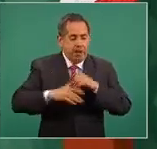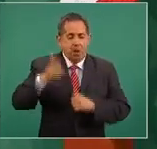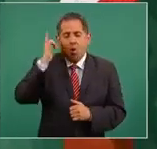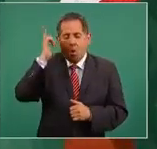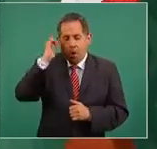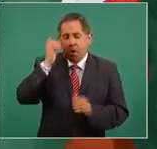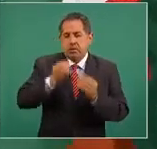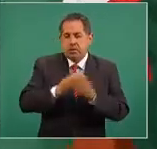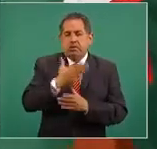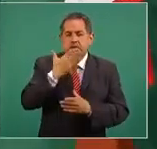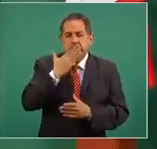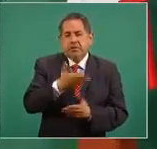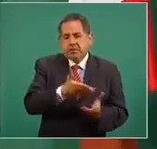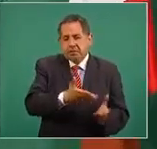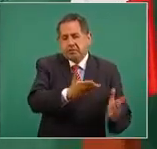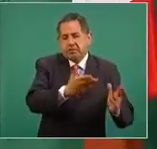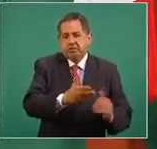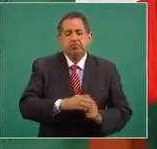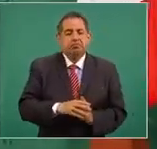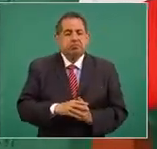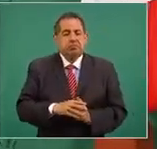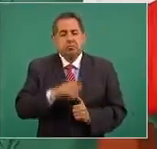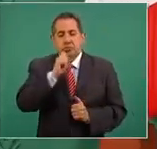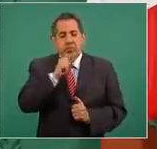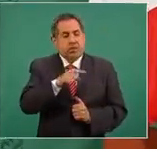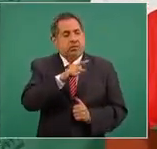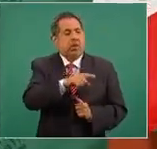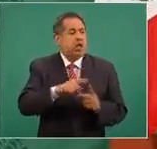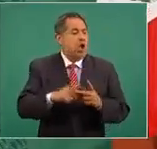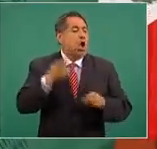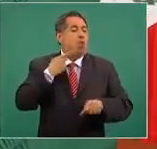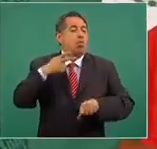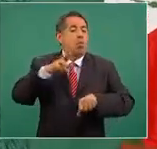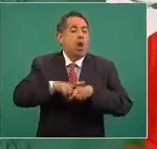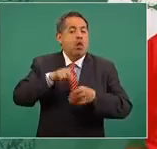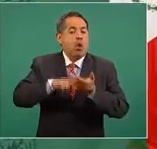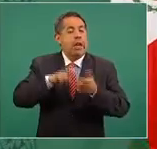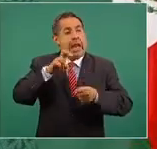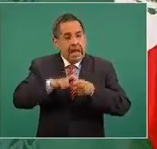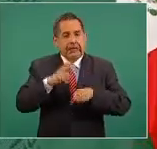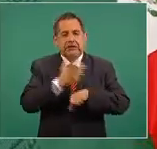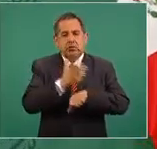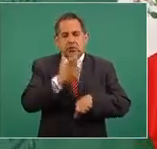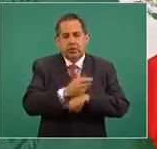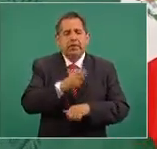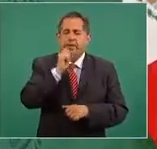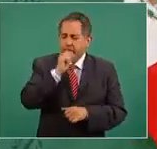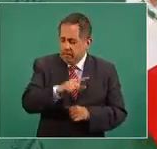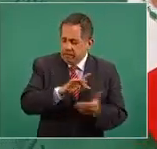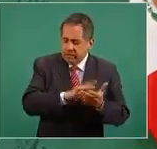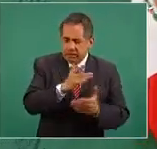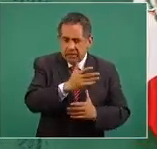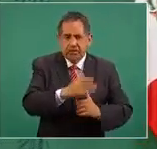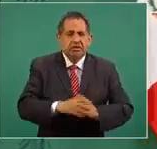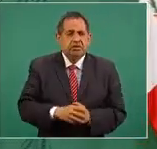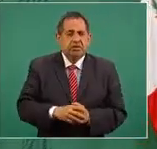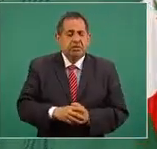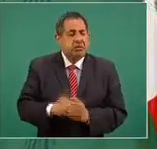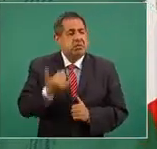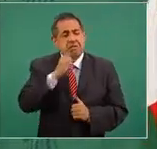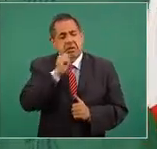Y al procurador de Estados Unidos, inclusive